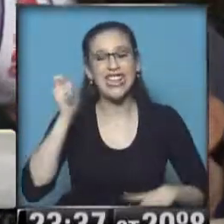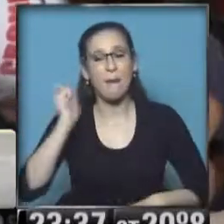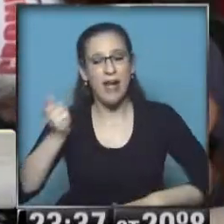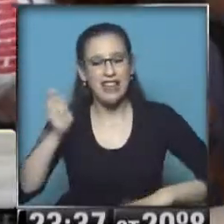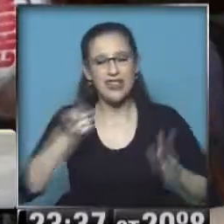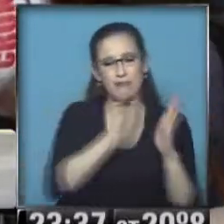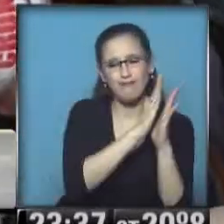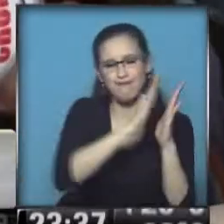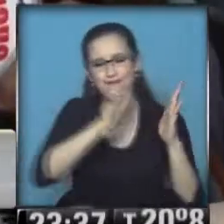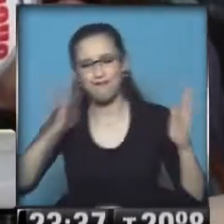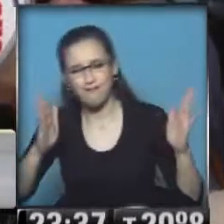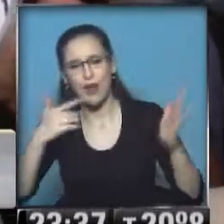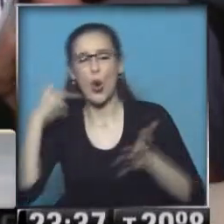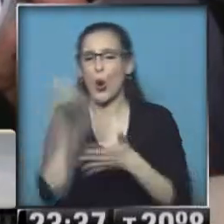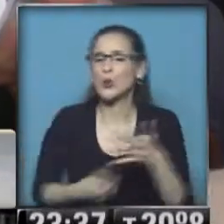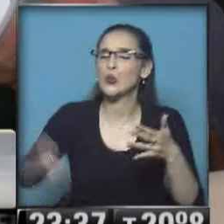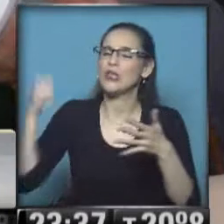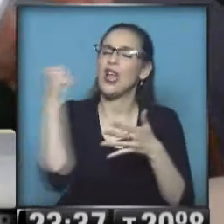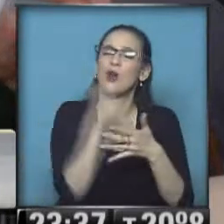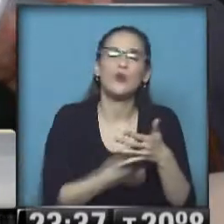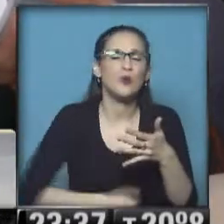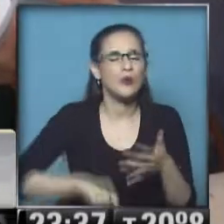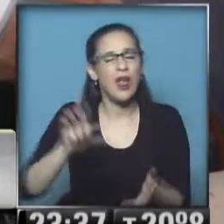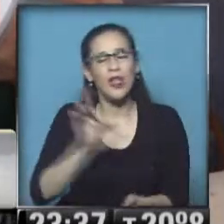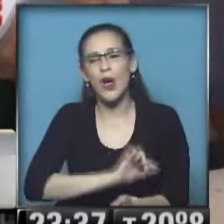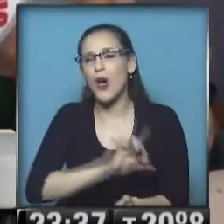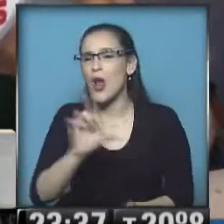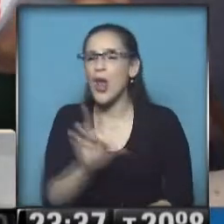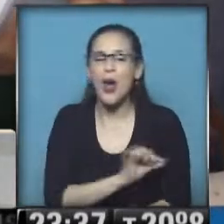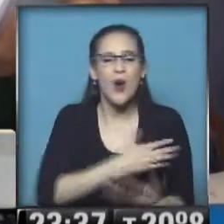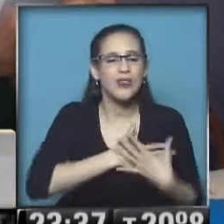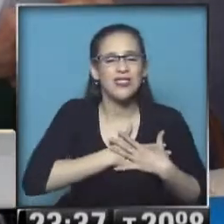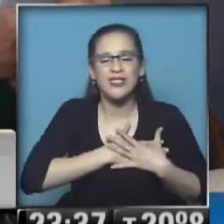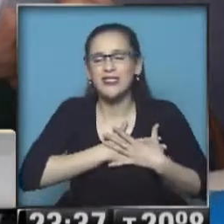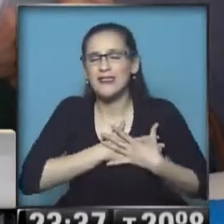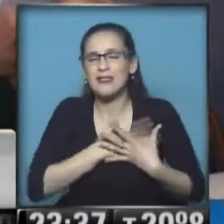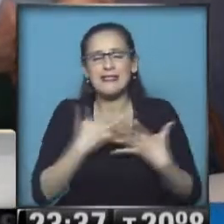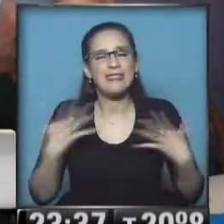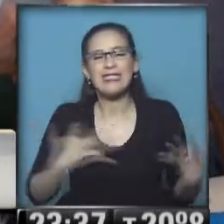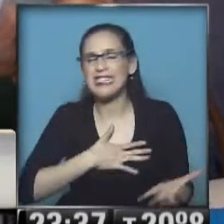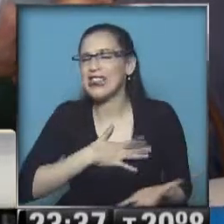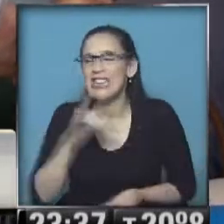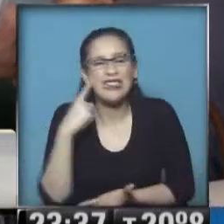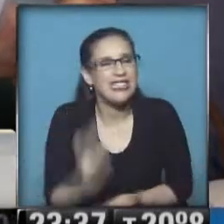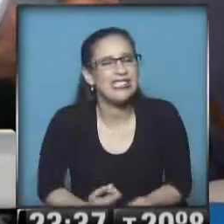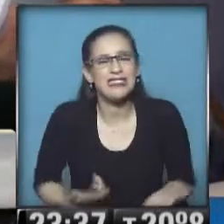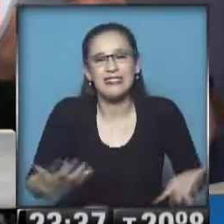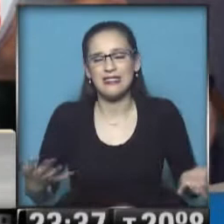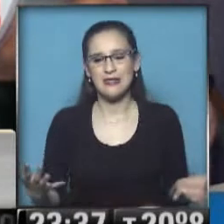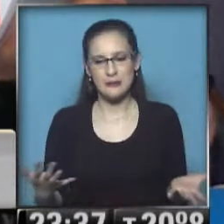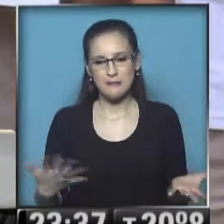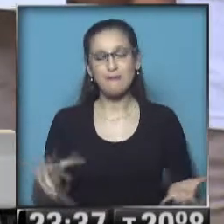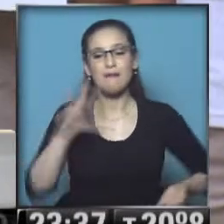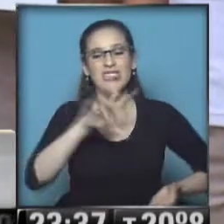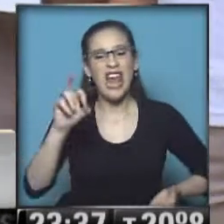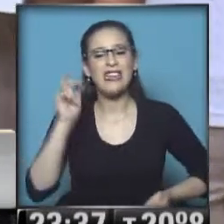30 meses de dolor, 30 meses de sentir un vacío enorme, enorme. 30 meses de que nos